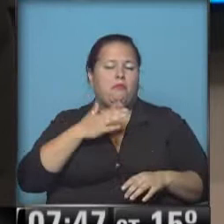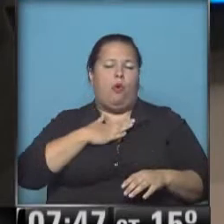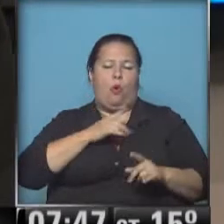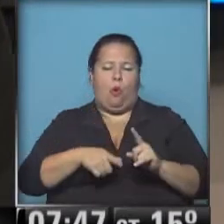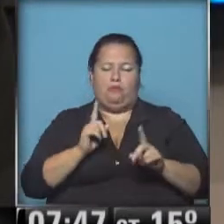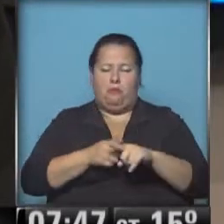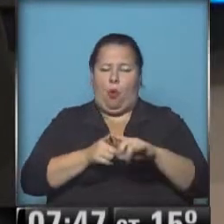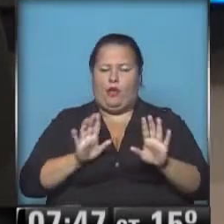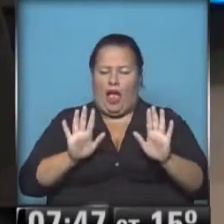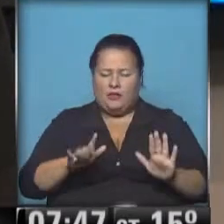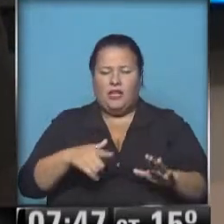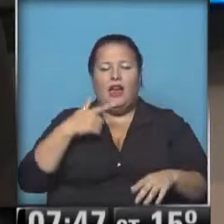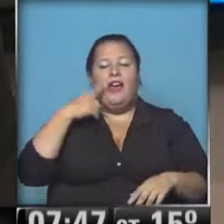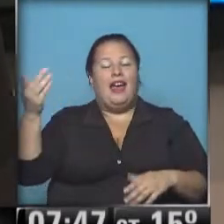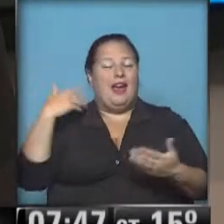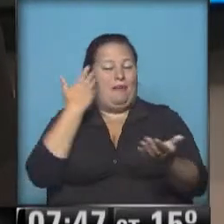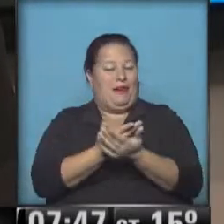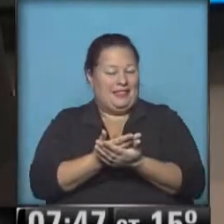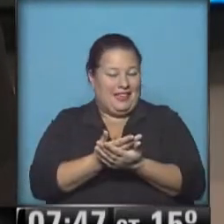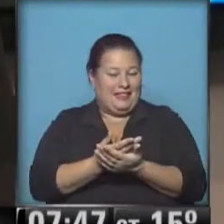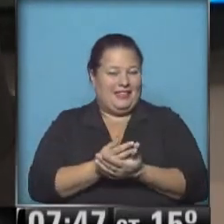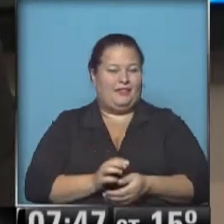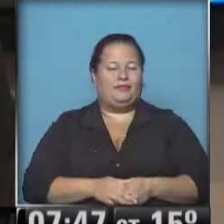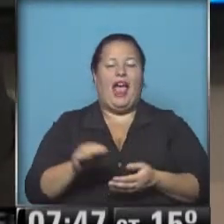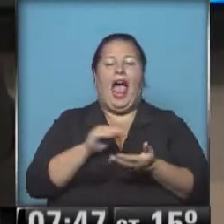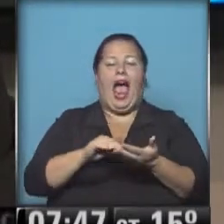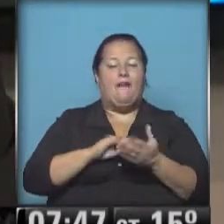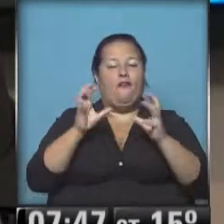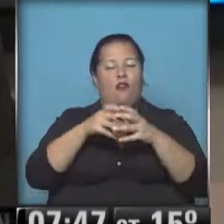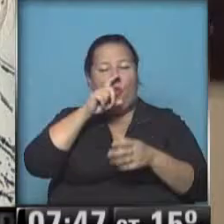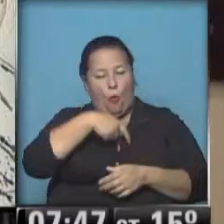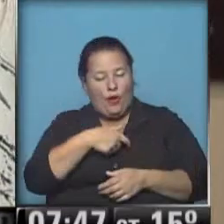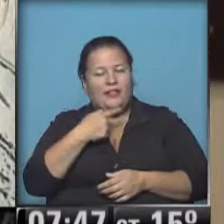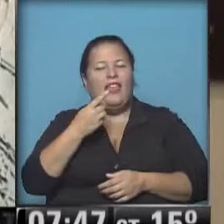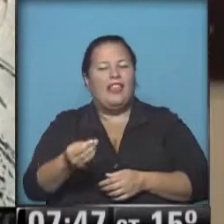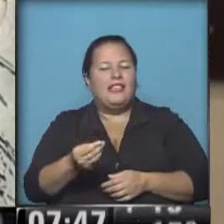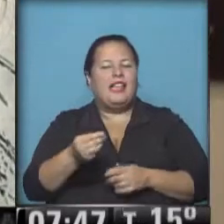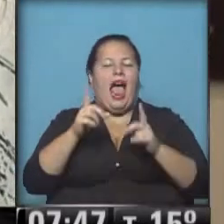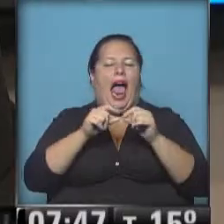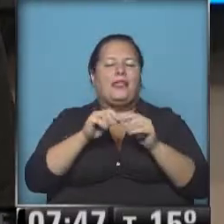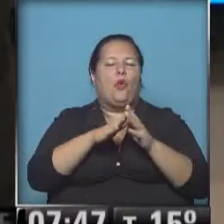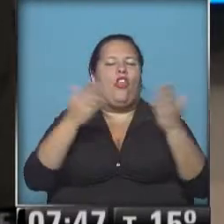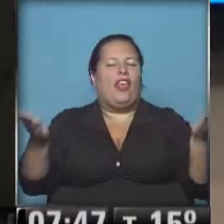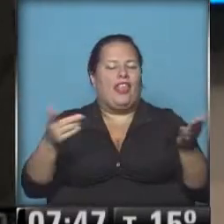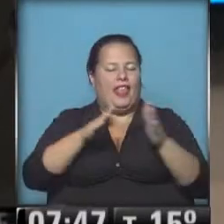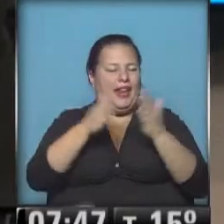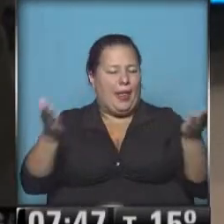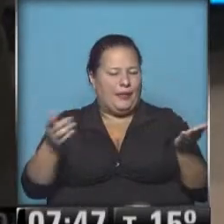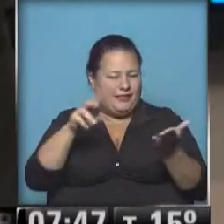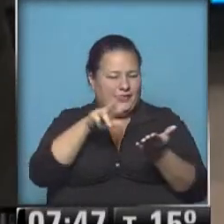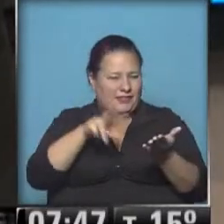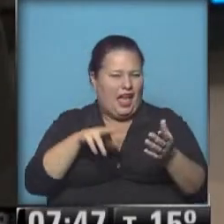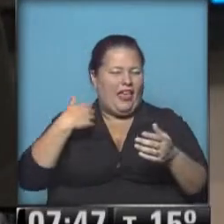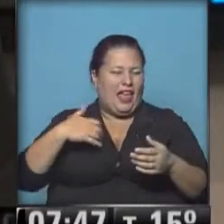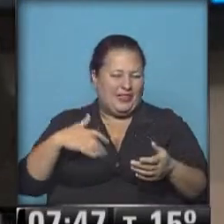el argumento que presentaron fíjate sólo los abogados los fondos buitres se basa en artículos periodísticos en